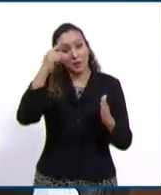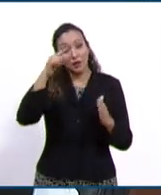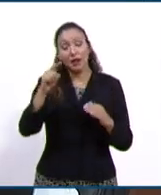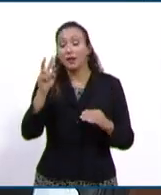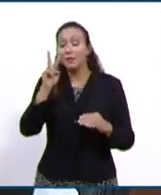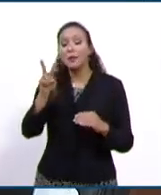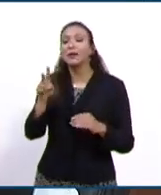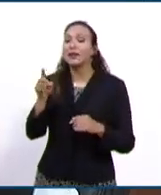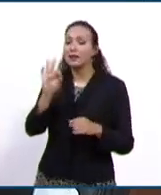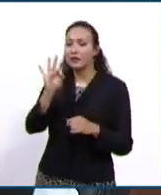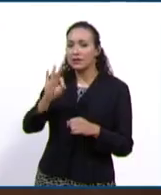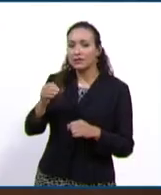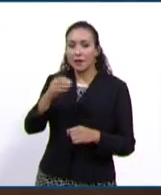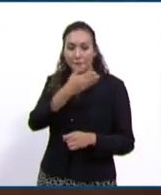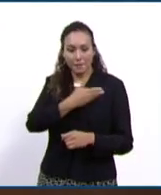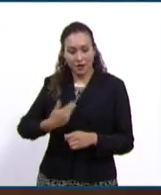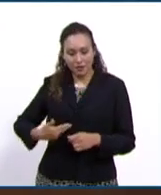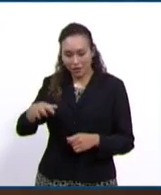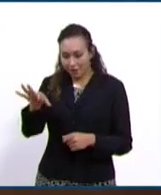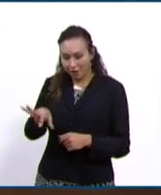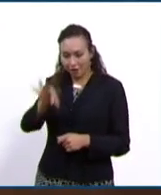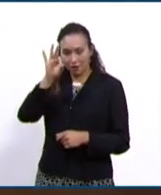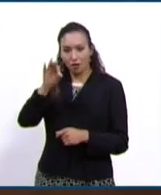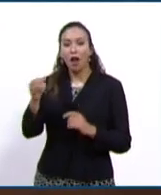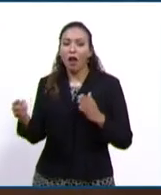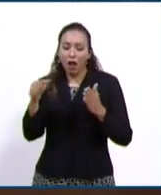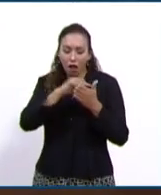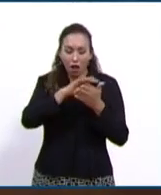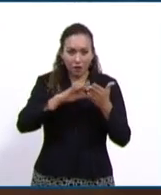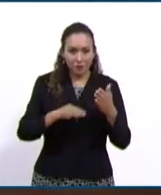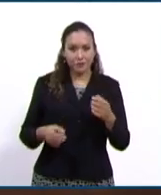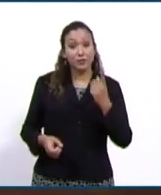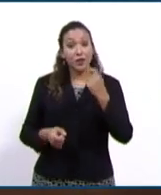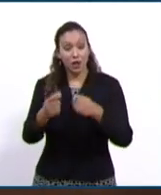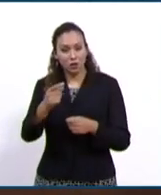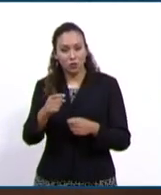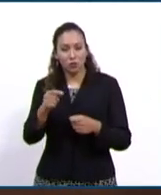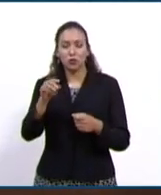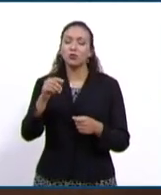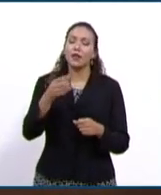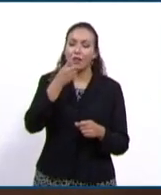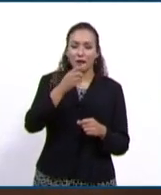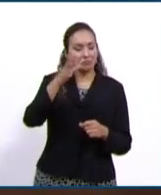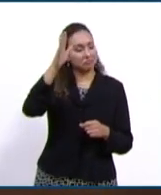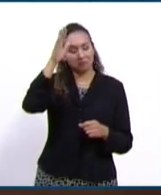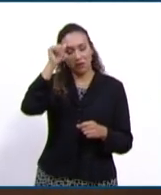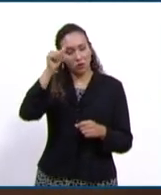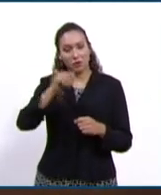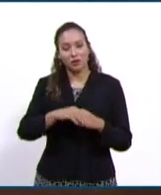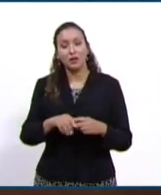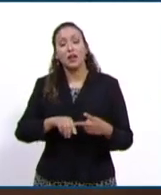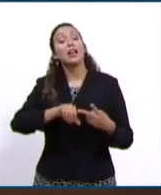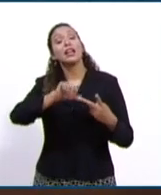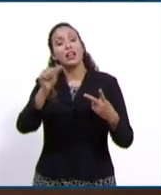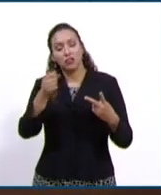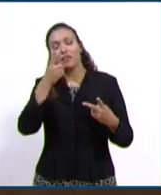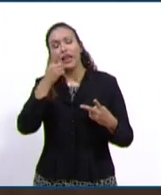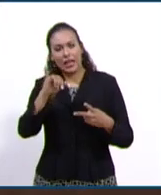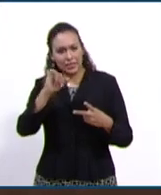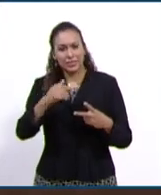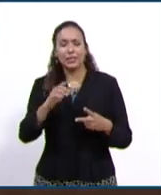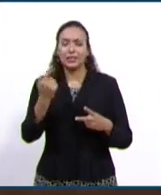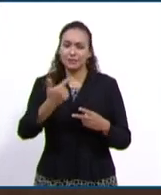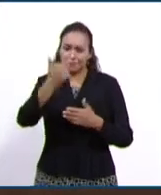elección presidencial. La mayoría de los magistrados votaron en contra de la propuesta y se pronunciaron a favor de la creación de un catálogo